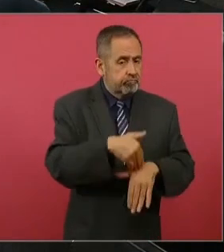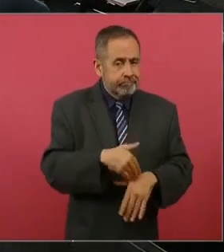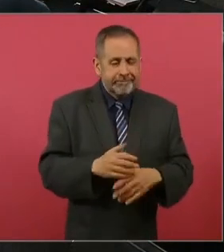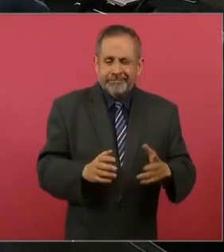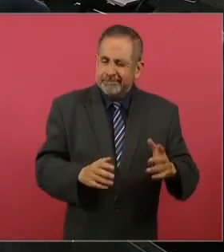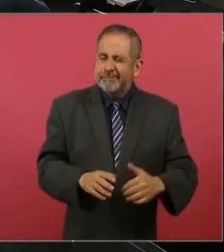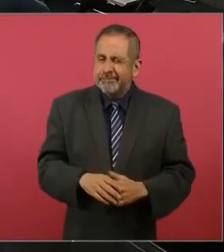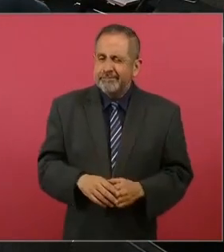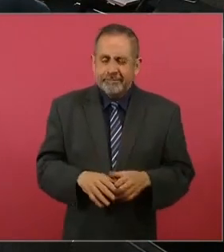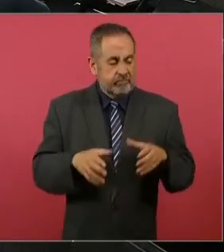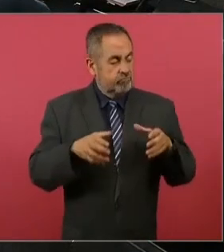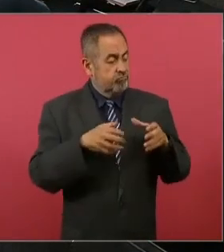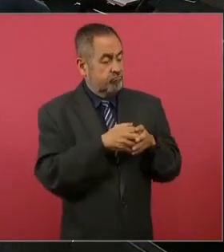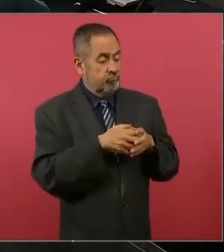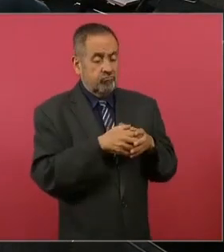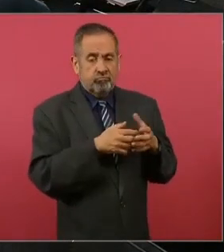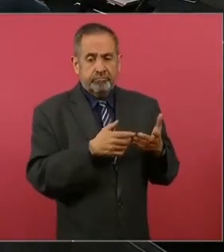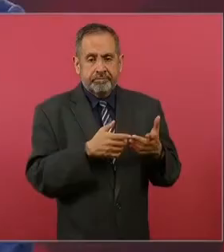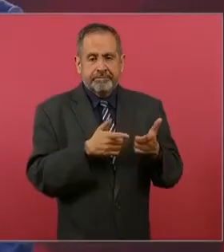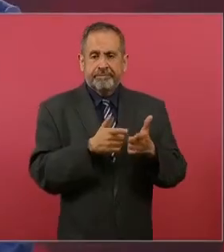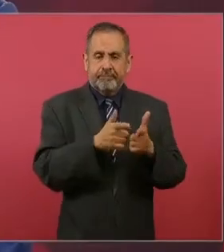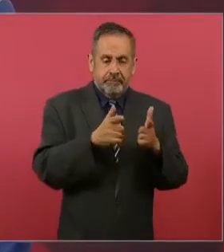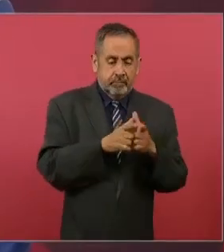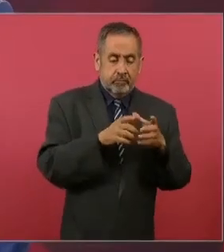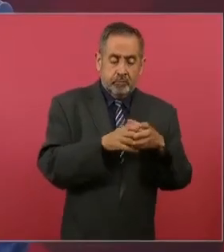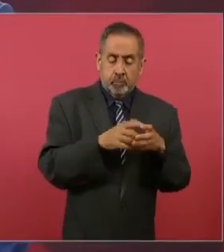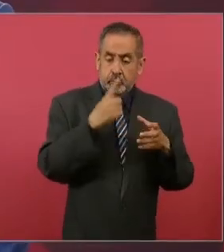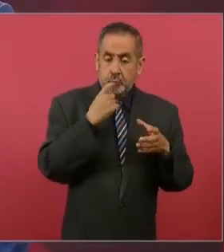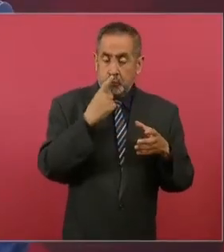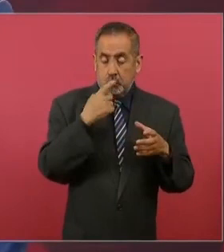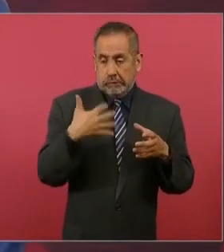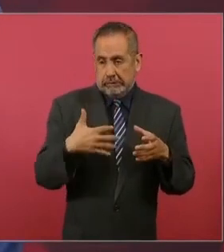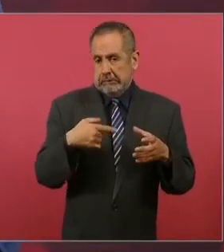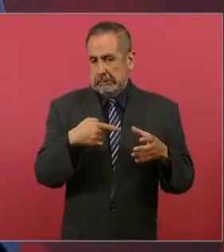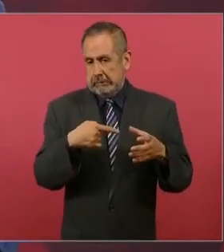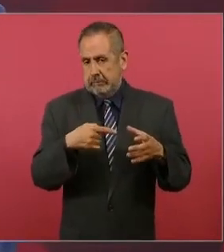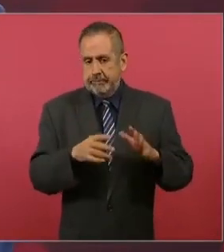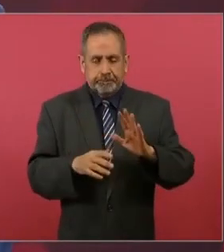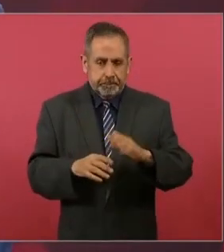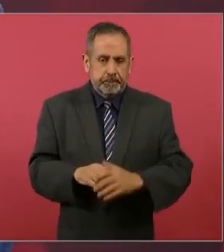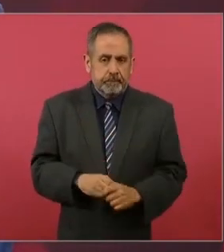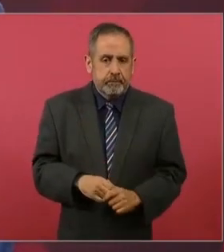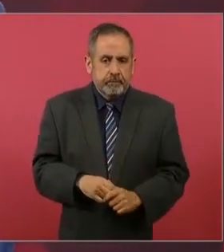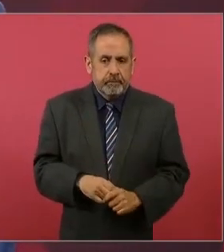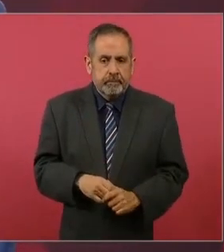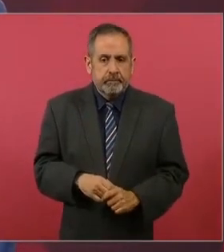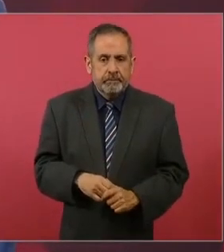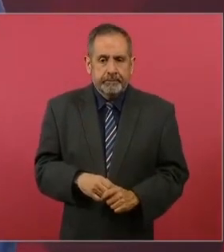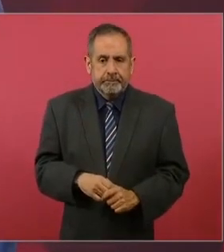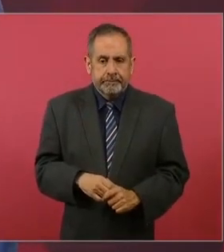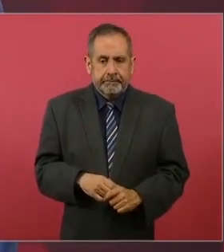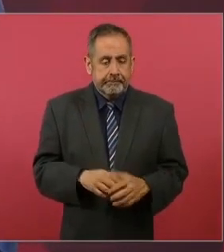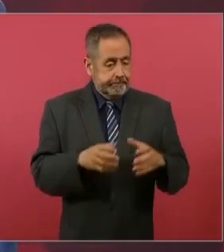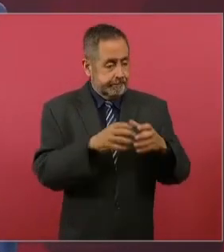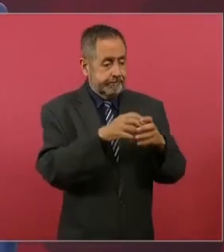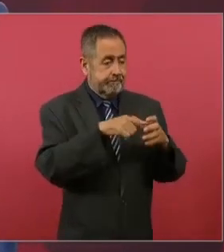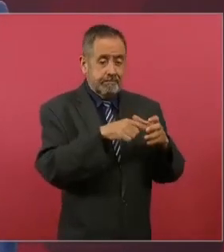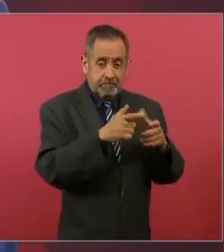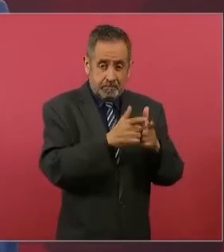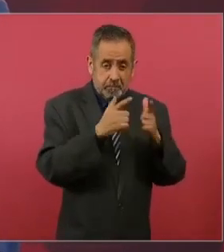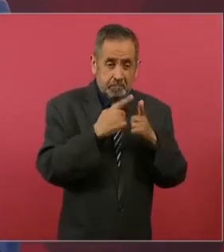Interesante era el llamado círculo rojo. Pues eso ya